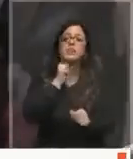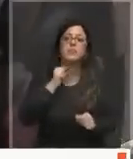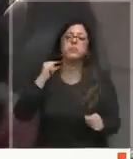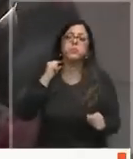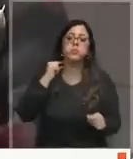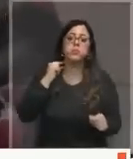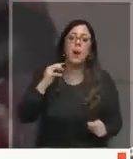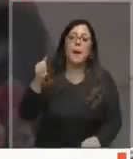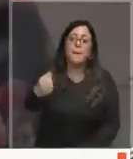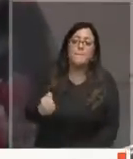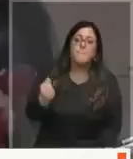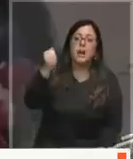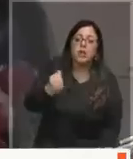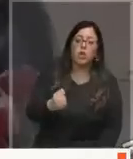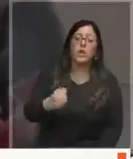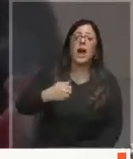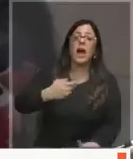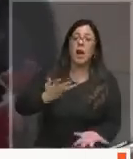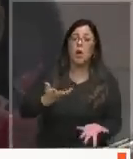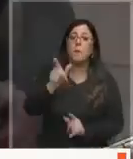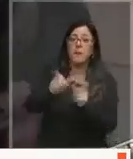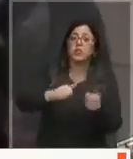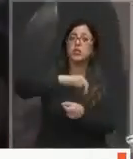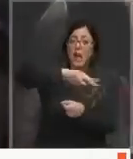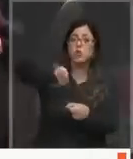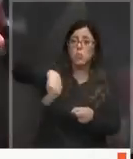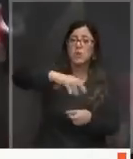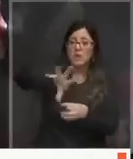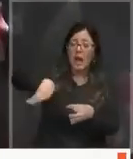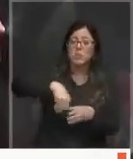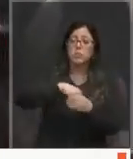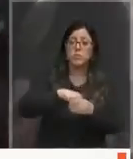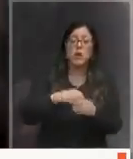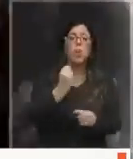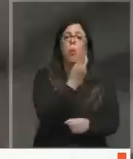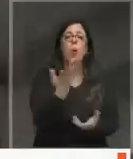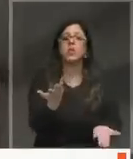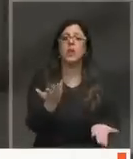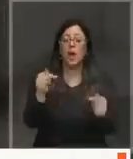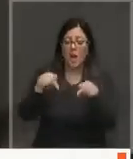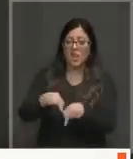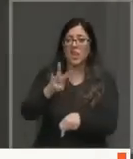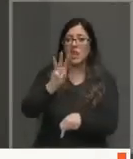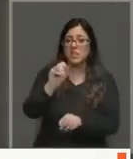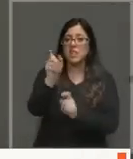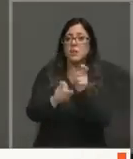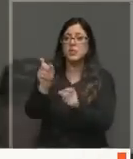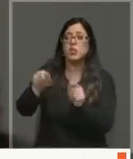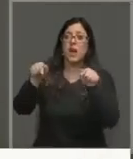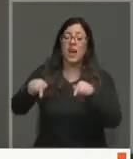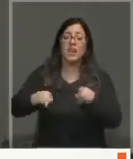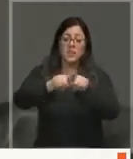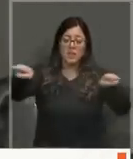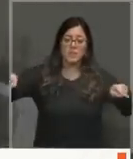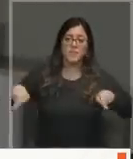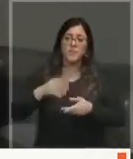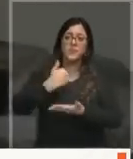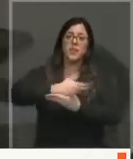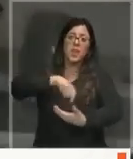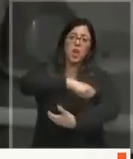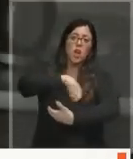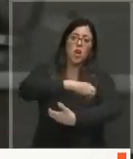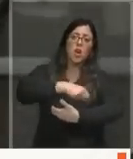Con el pueblo que ¿con cuántas personas? Aquí aproximadamente tenemos 30 personas. Este es el comedor del